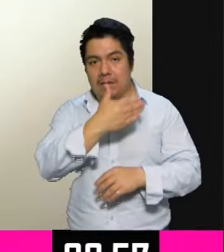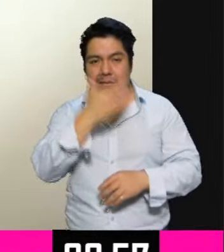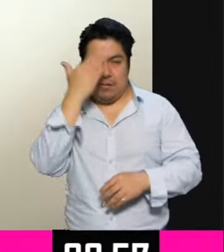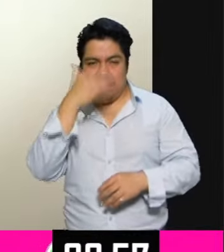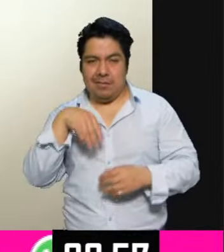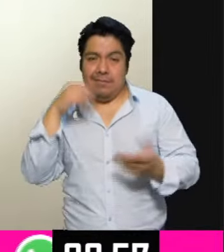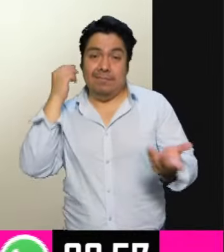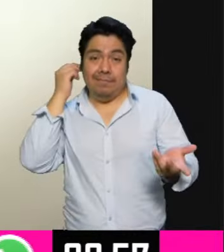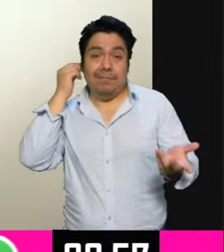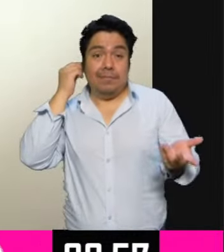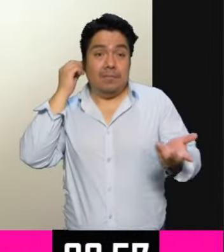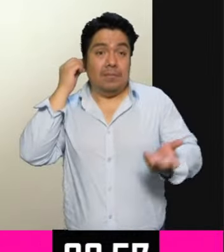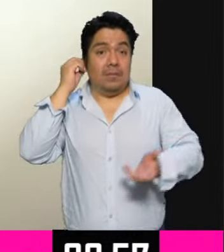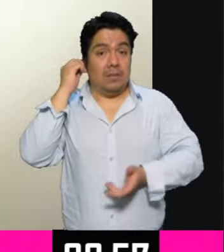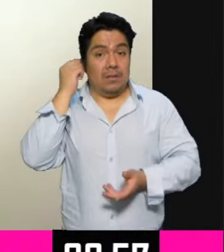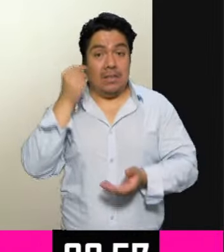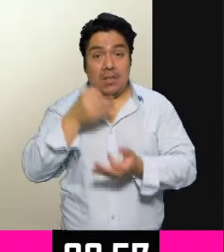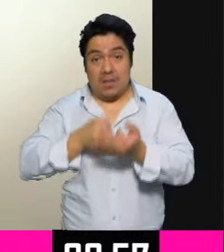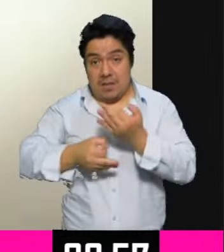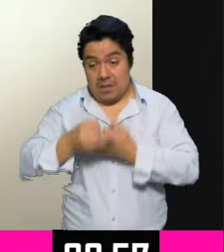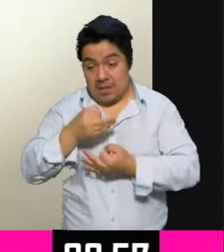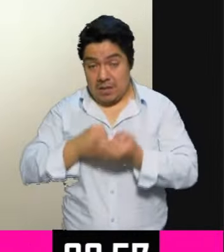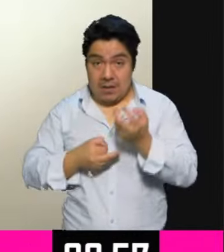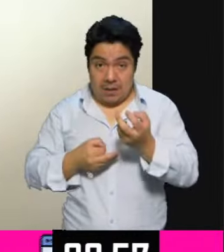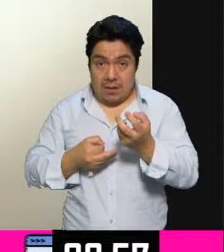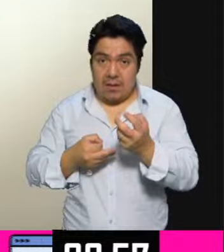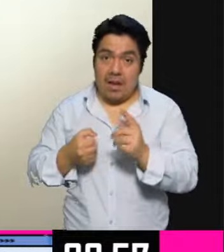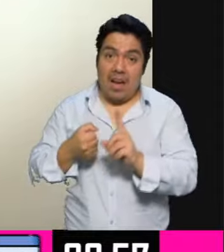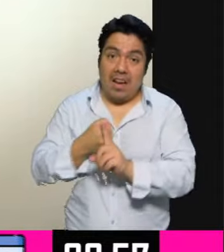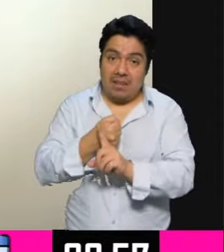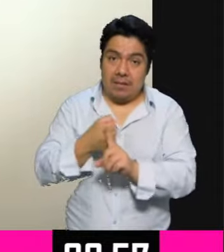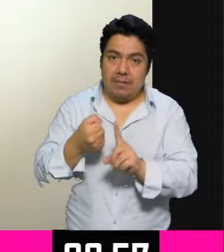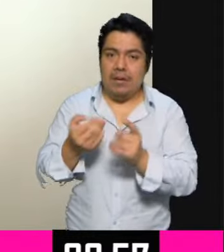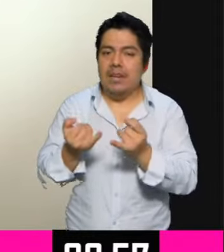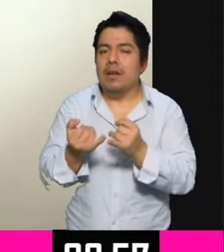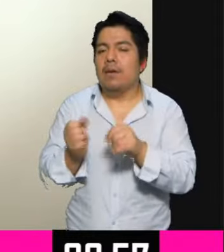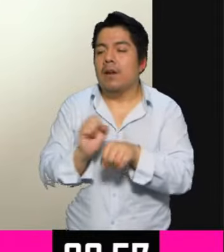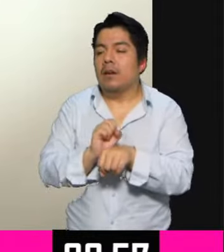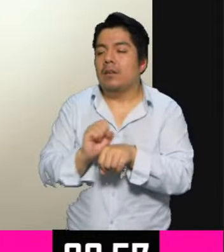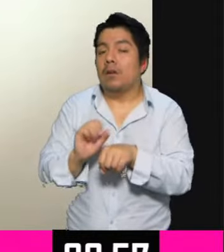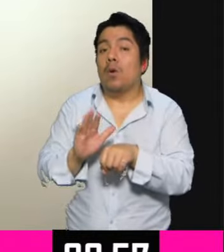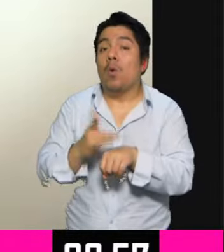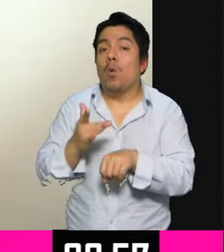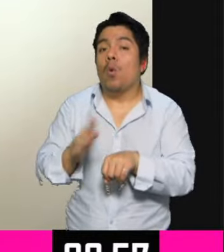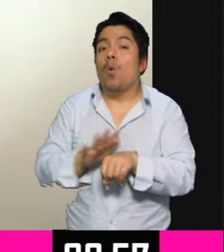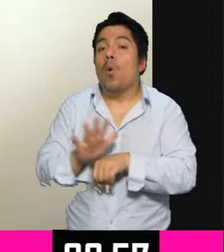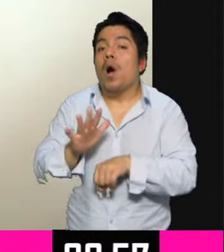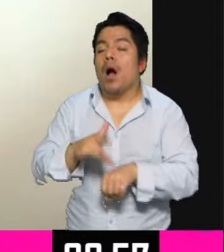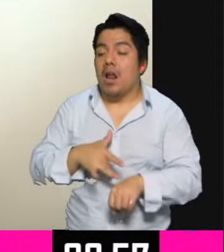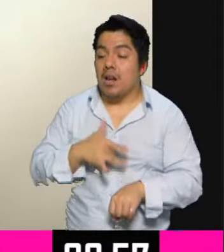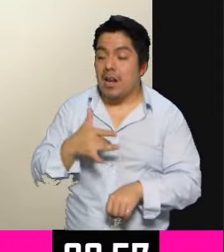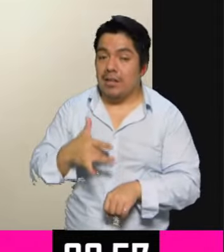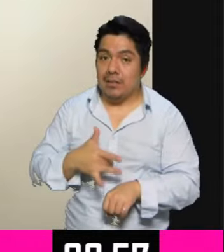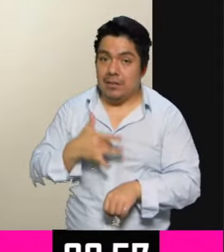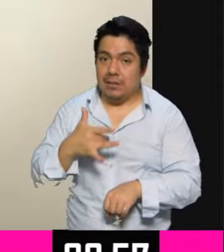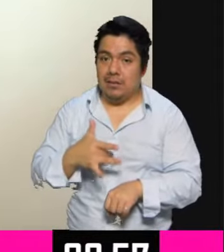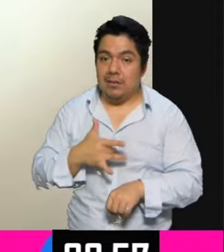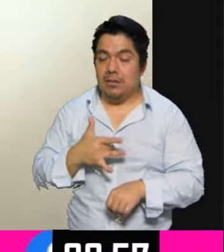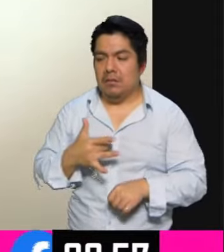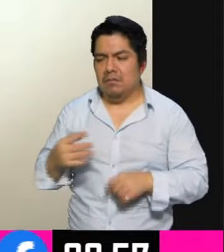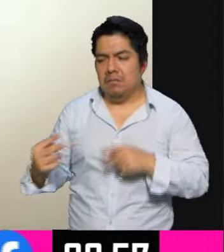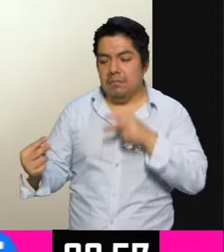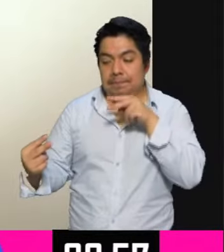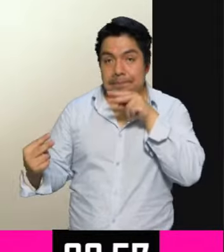este todo eso es violencia y luego las formas más sutiles son las emocionales donde te miro pero no te